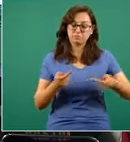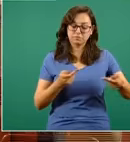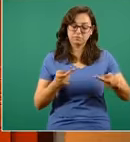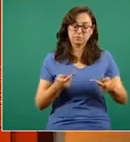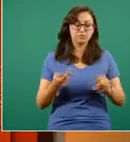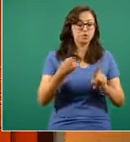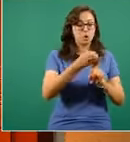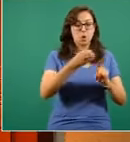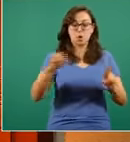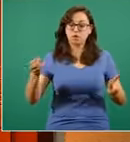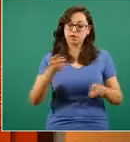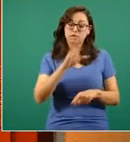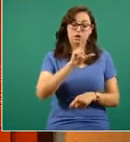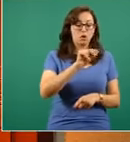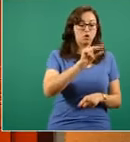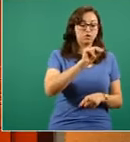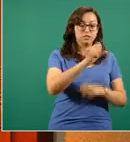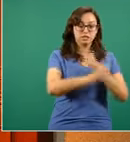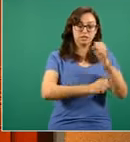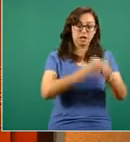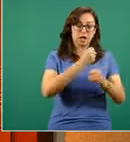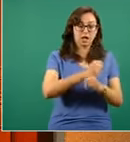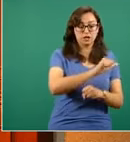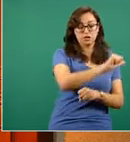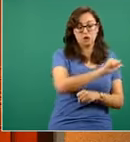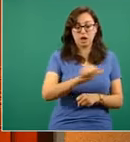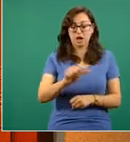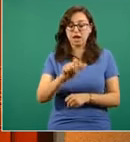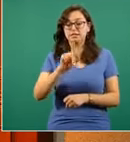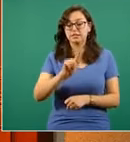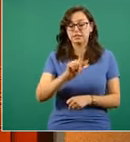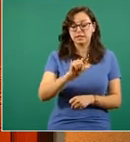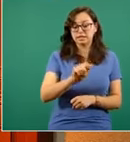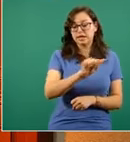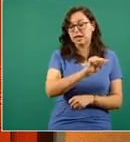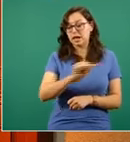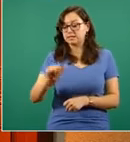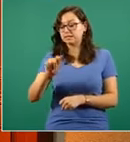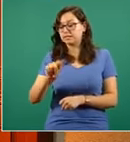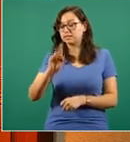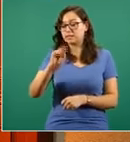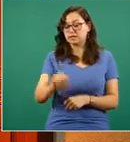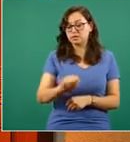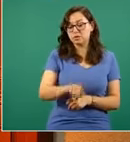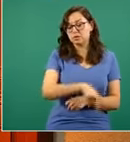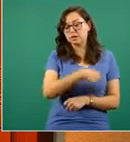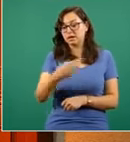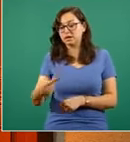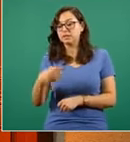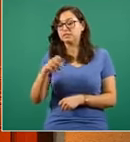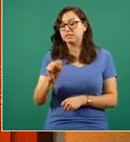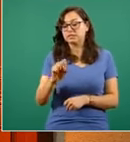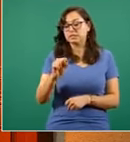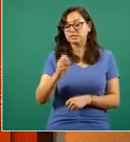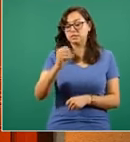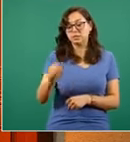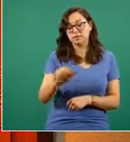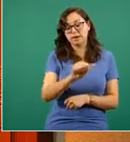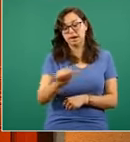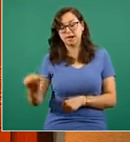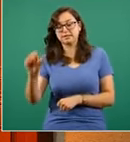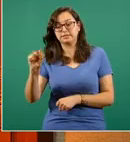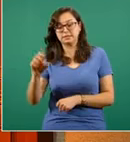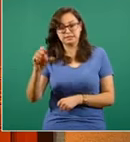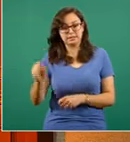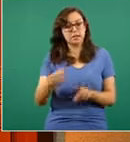iniciar con las personas mayores de 80 años, luego seguirán las de 70 a 79 y luego las de 60 a 69, pero todo esto conlleva